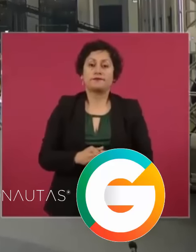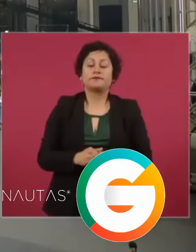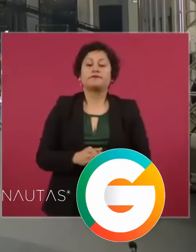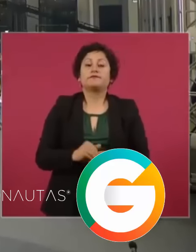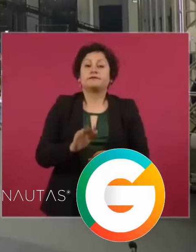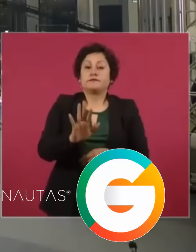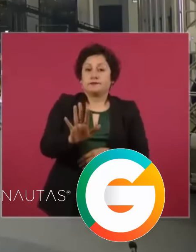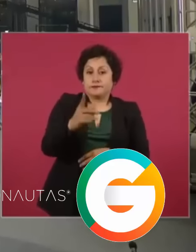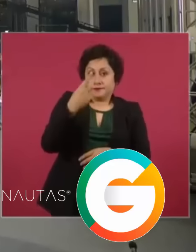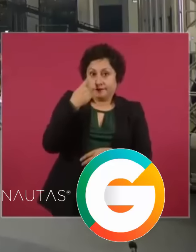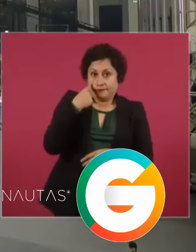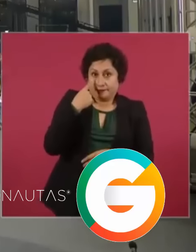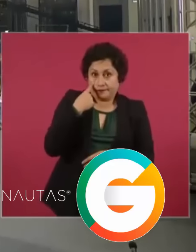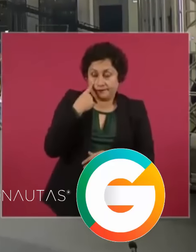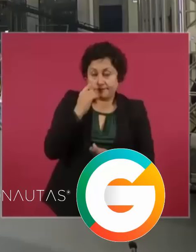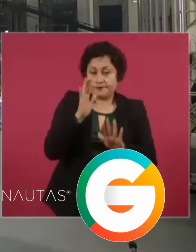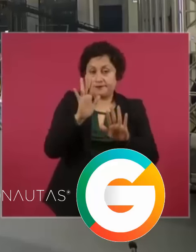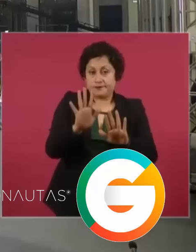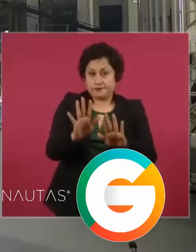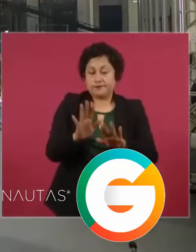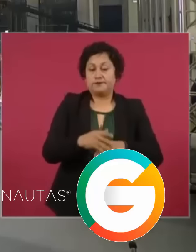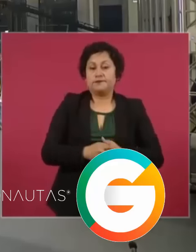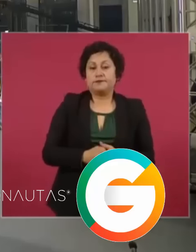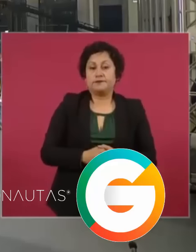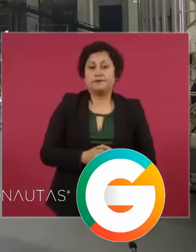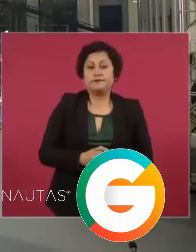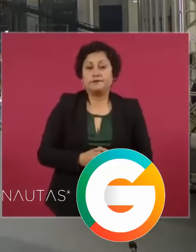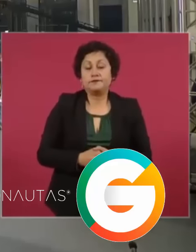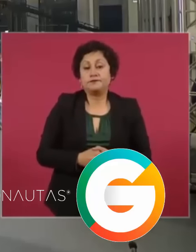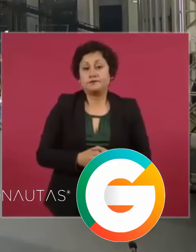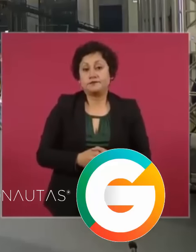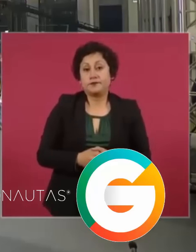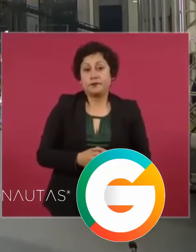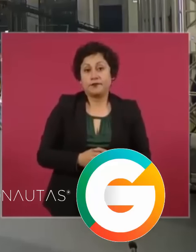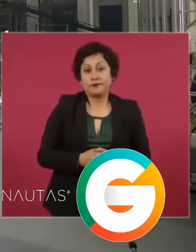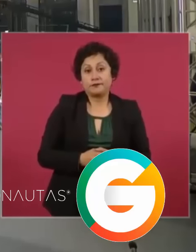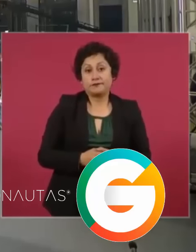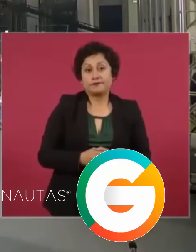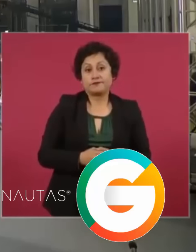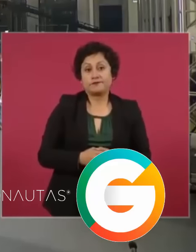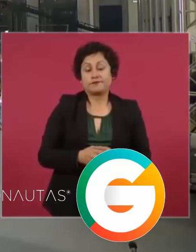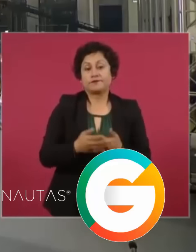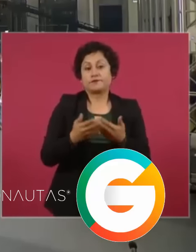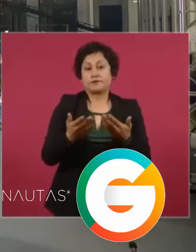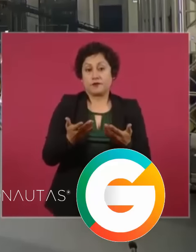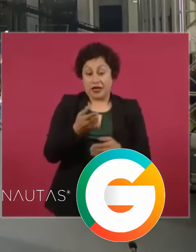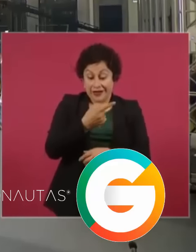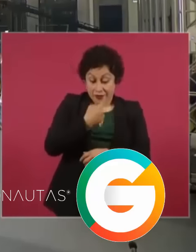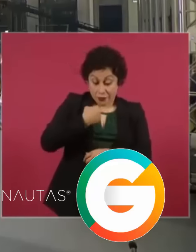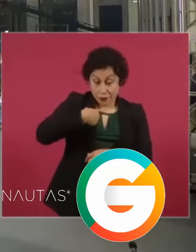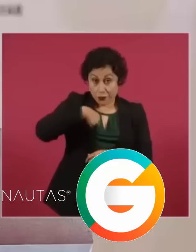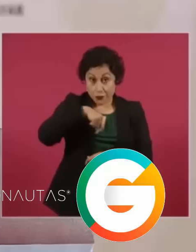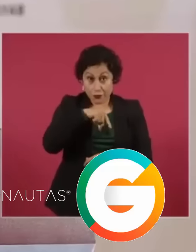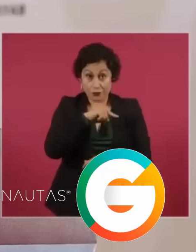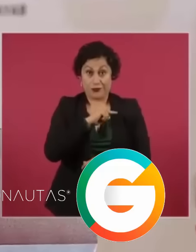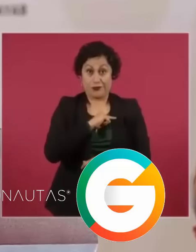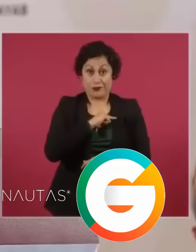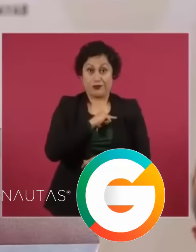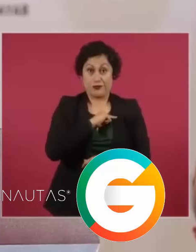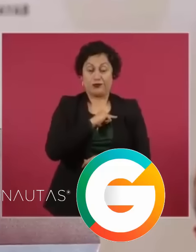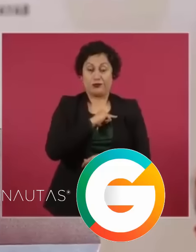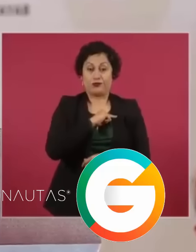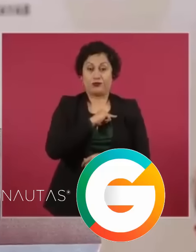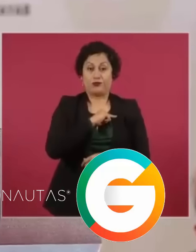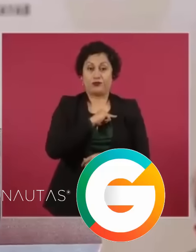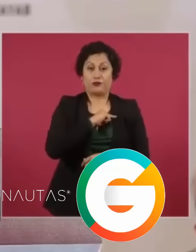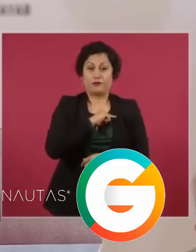de comunicación que, desde su perspectiva, magnifican la ola de violencia que se vive en el país y que dejó un saldo de 86 personas sin vida tan solo durante